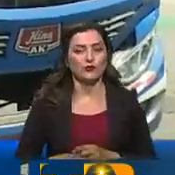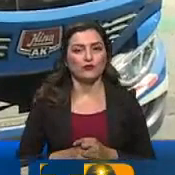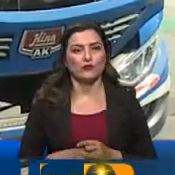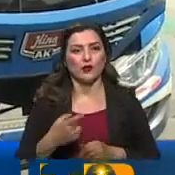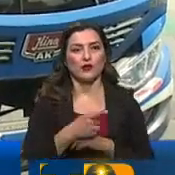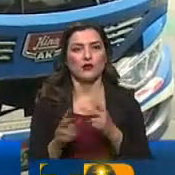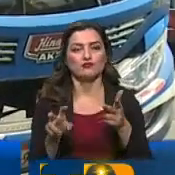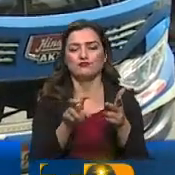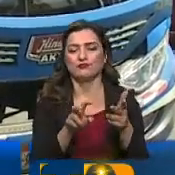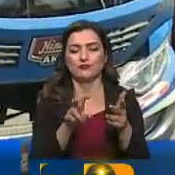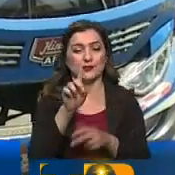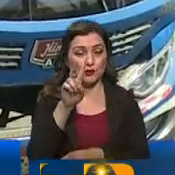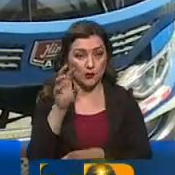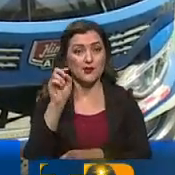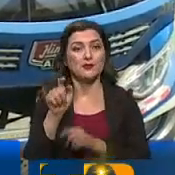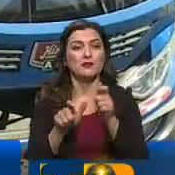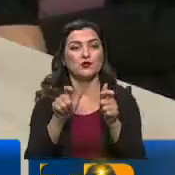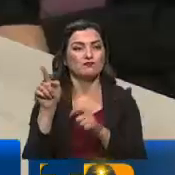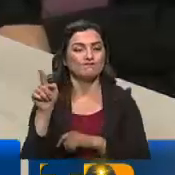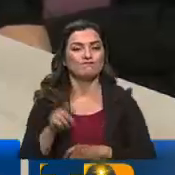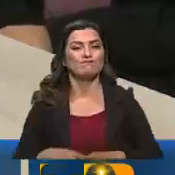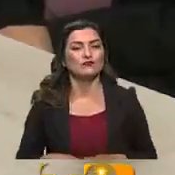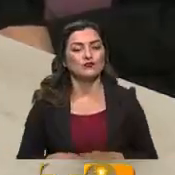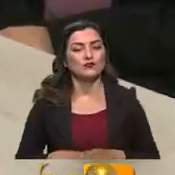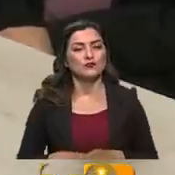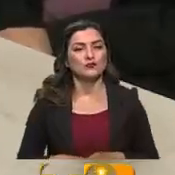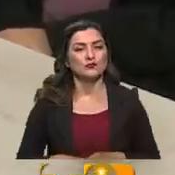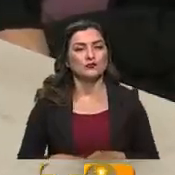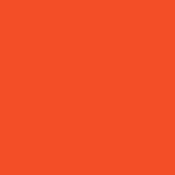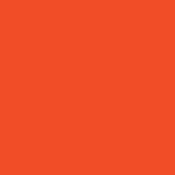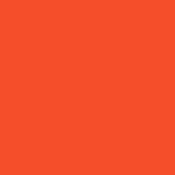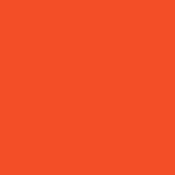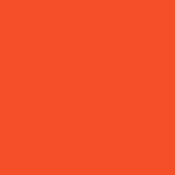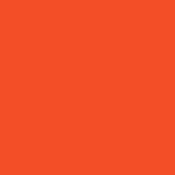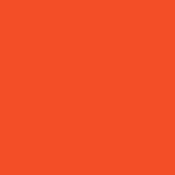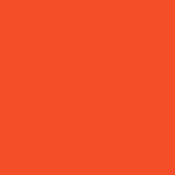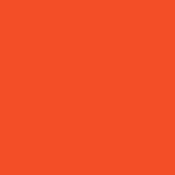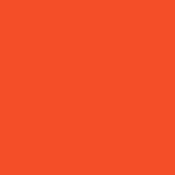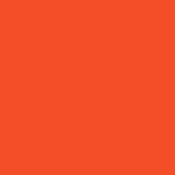transportan alrededor de 120,000 pasajeros. Stephanie Paz, 24 horas.